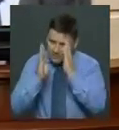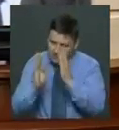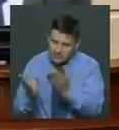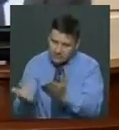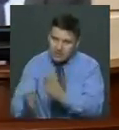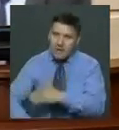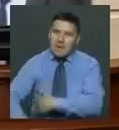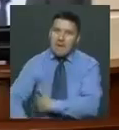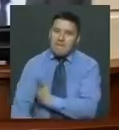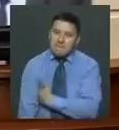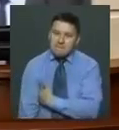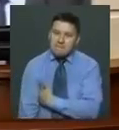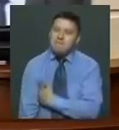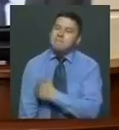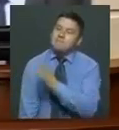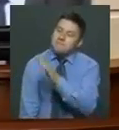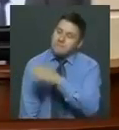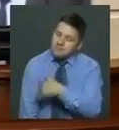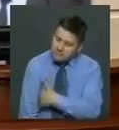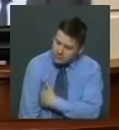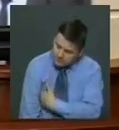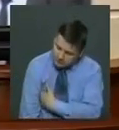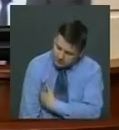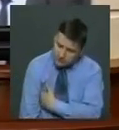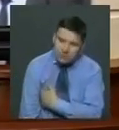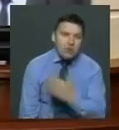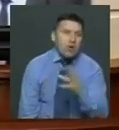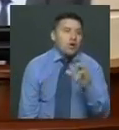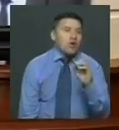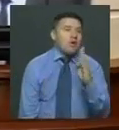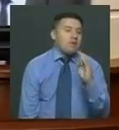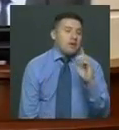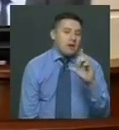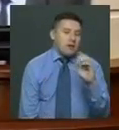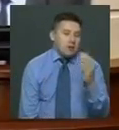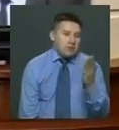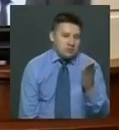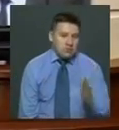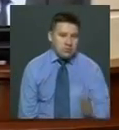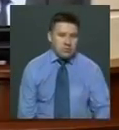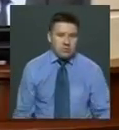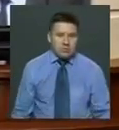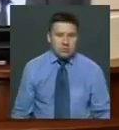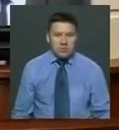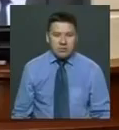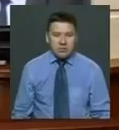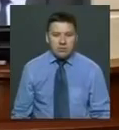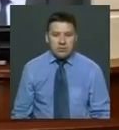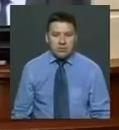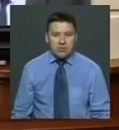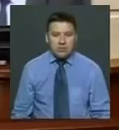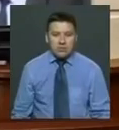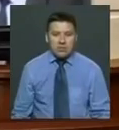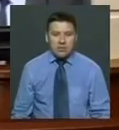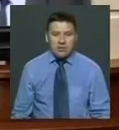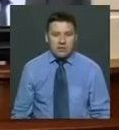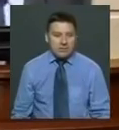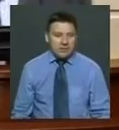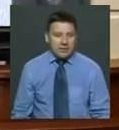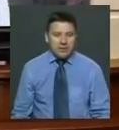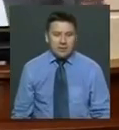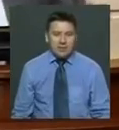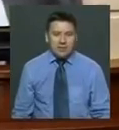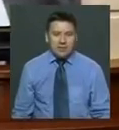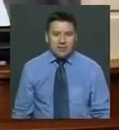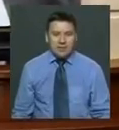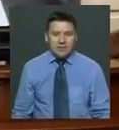Atendiendo que la señora ministra, senador Robledo. No le des más papaya a Robledo, que está haciendo un show